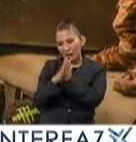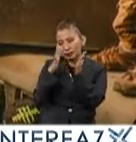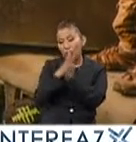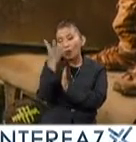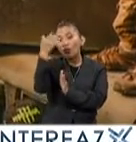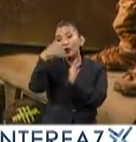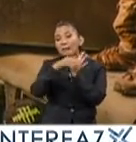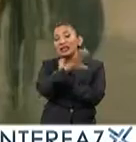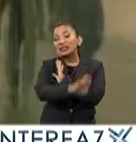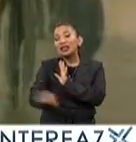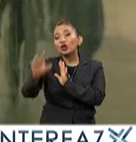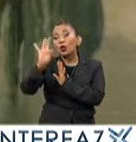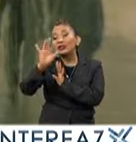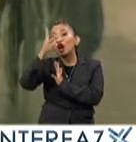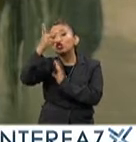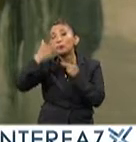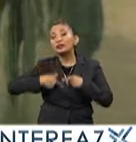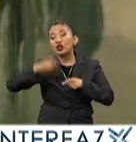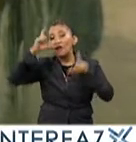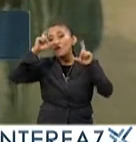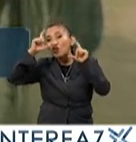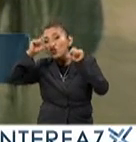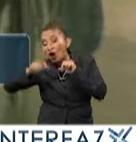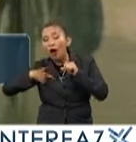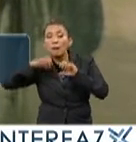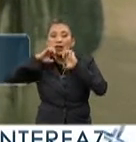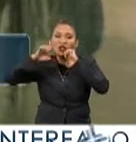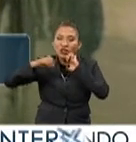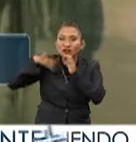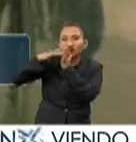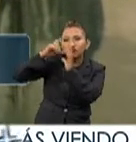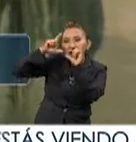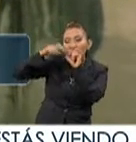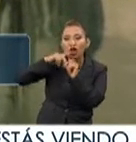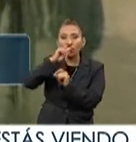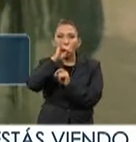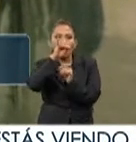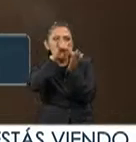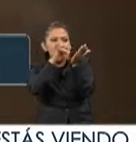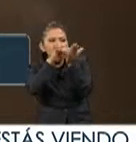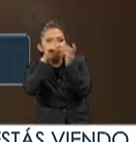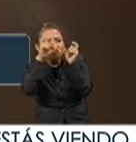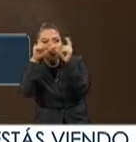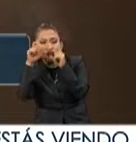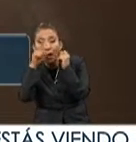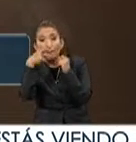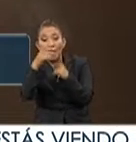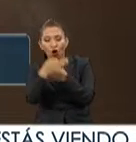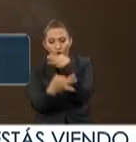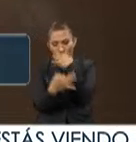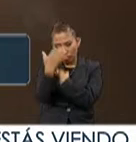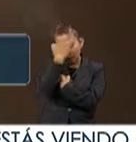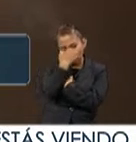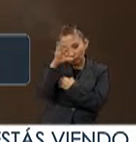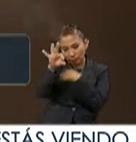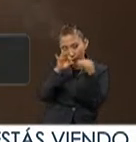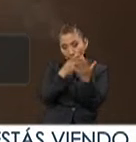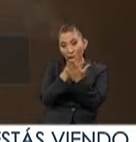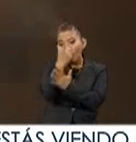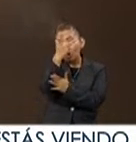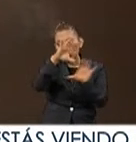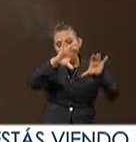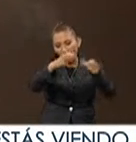de 4,548 fotógrafos, fotoperiodistas y documentalistas. Sin embargo, el jurado otorgó premios en